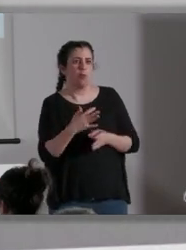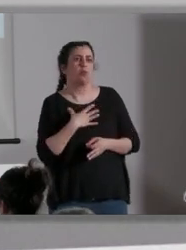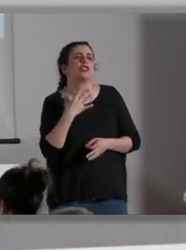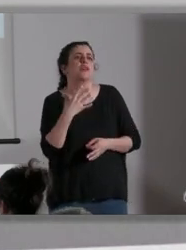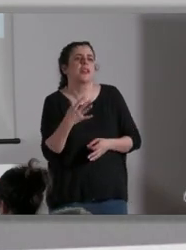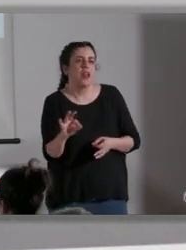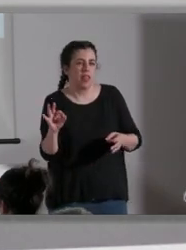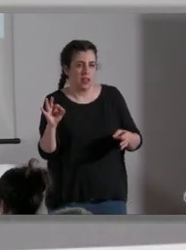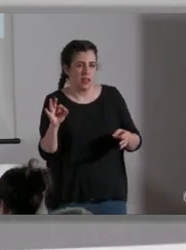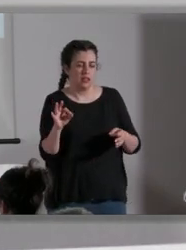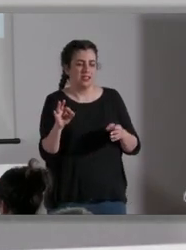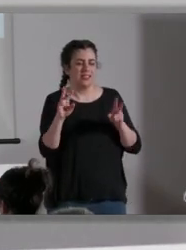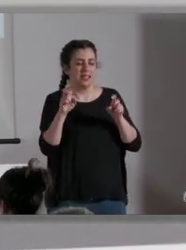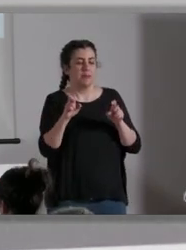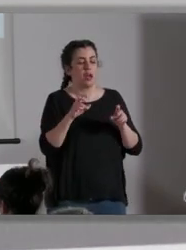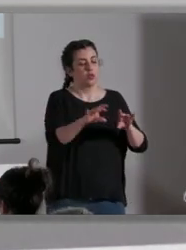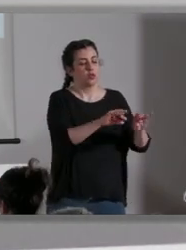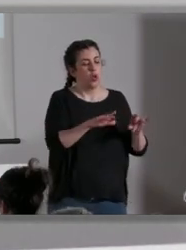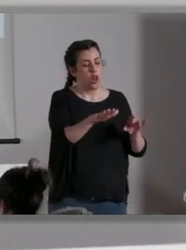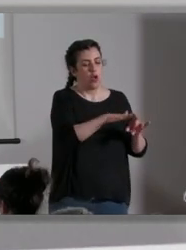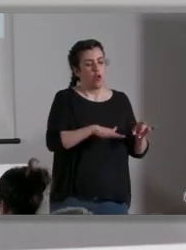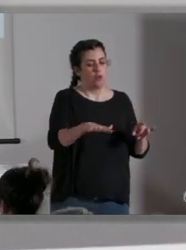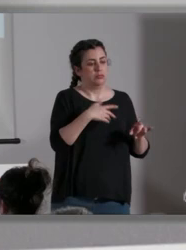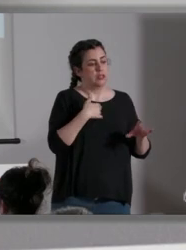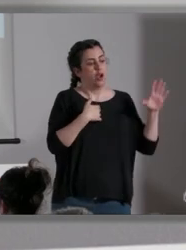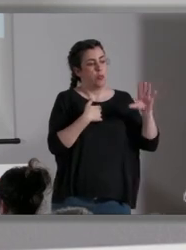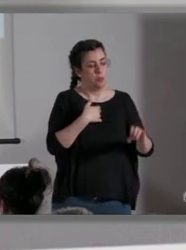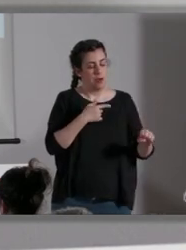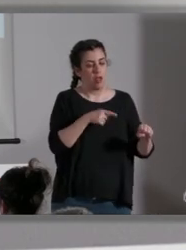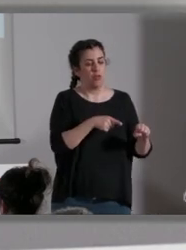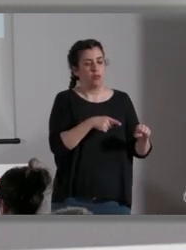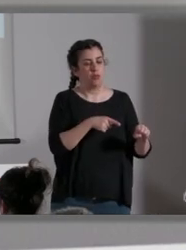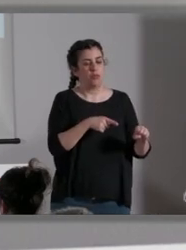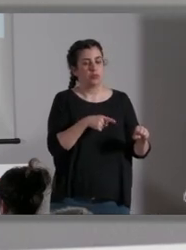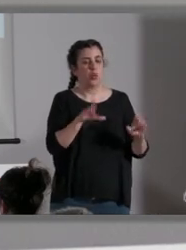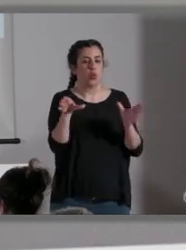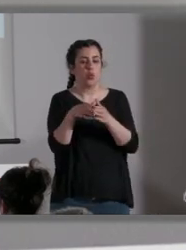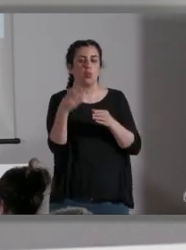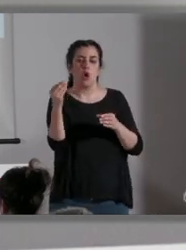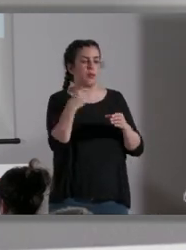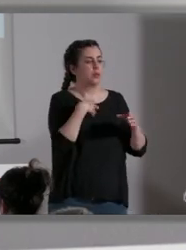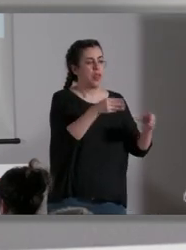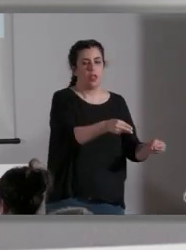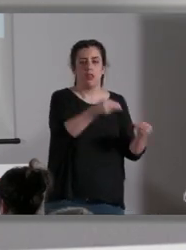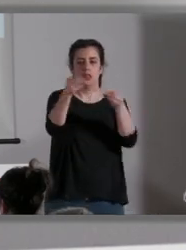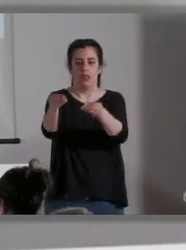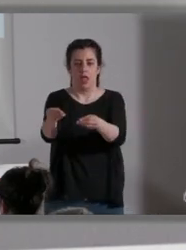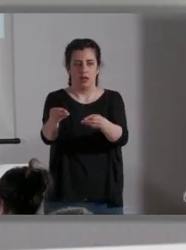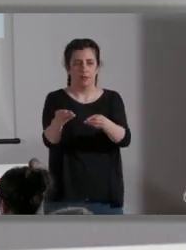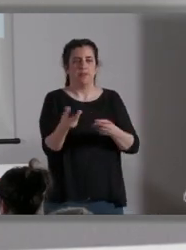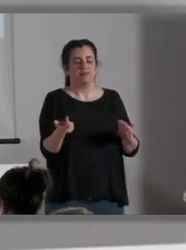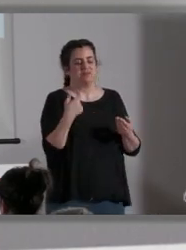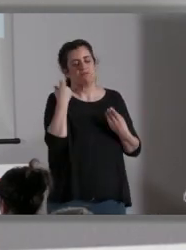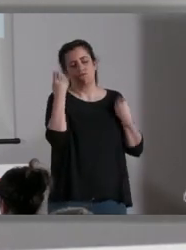todo en cuanto a la transmisión de este suelo que estábamos adquiriendo a ese grupo de jóvenes. Bueno, vemos que